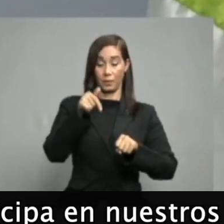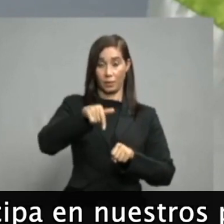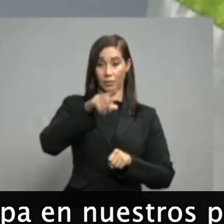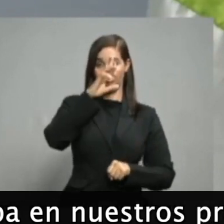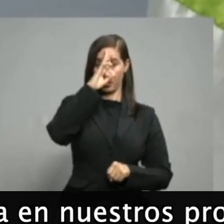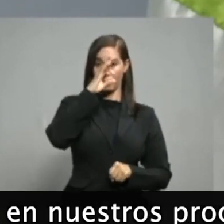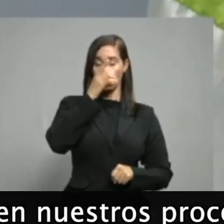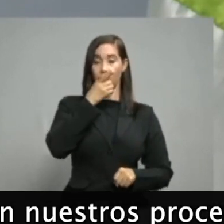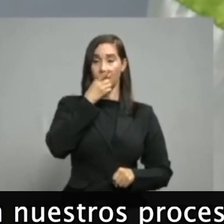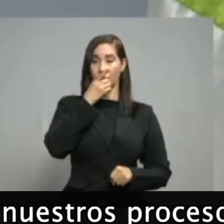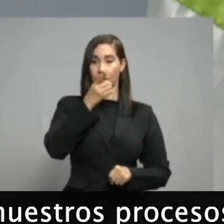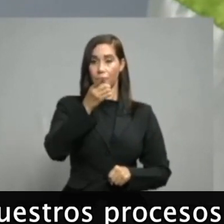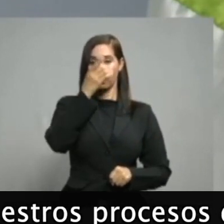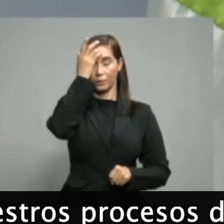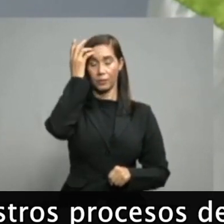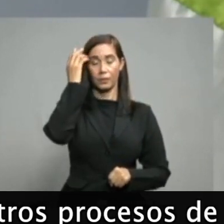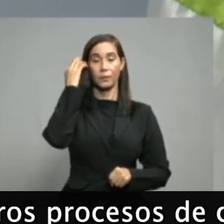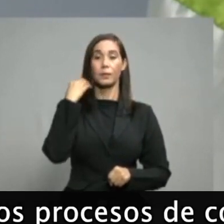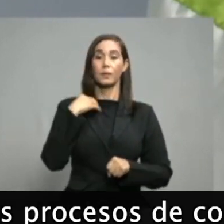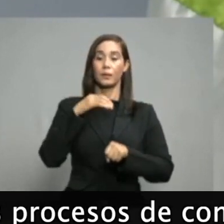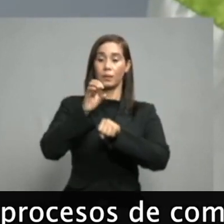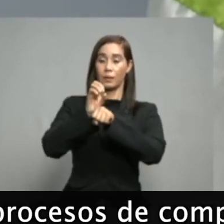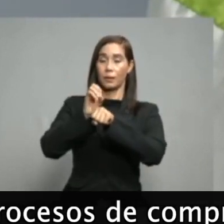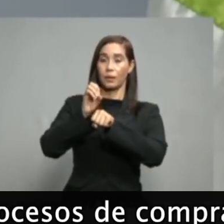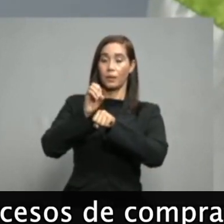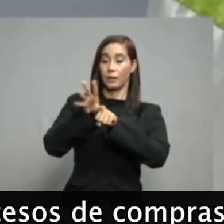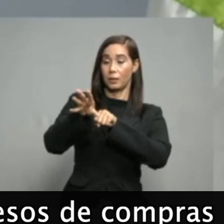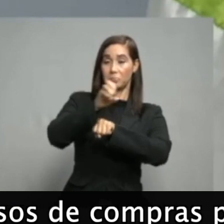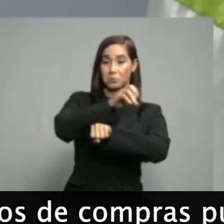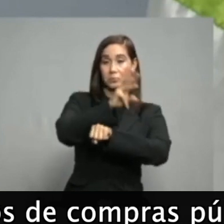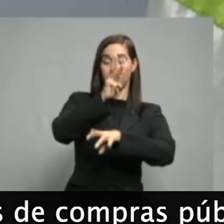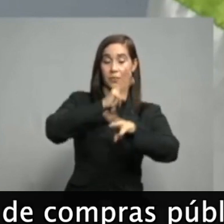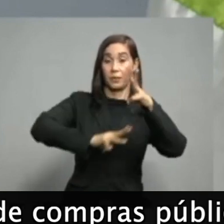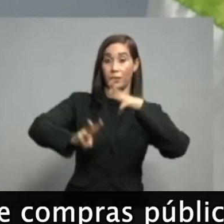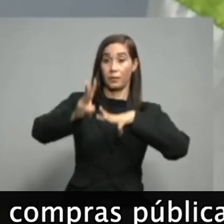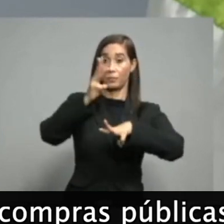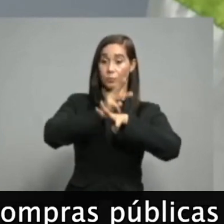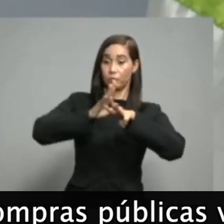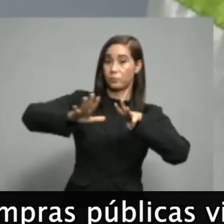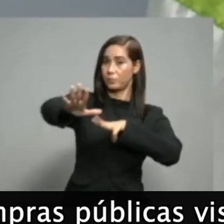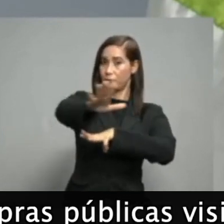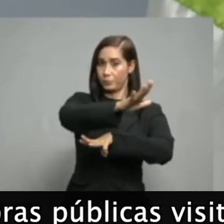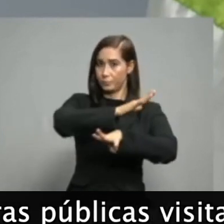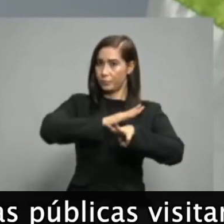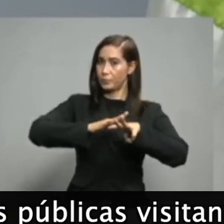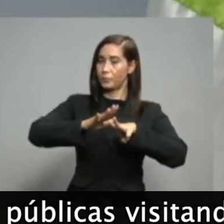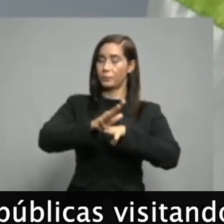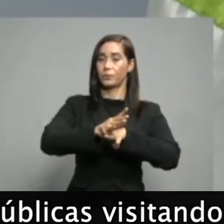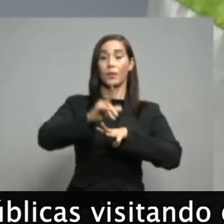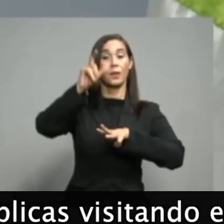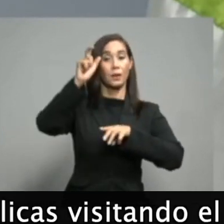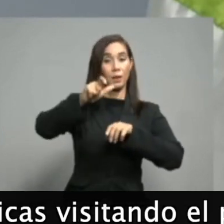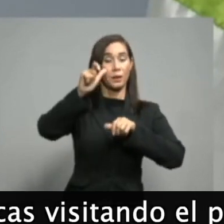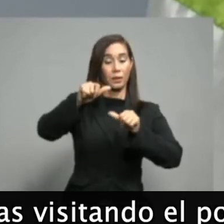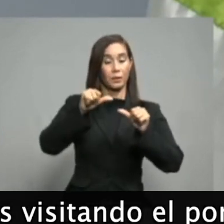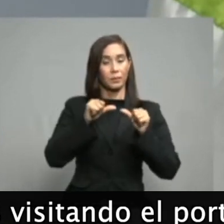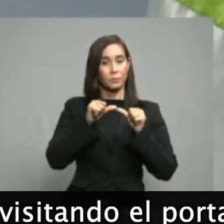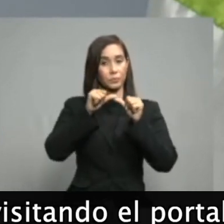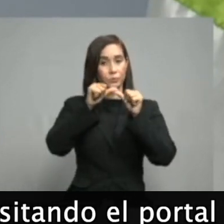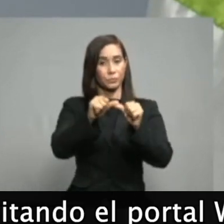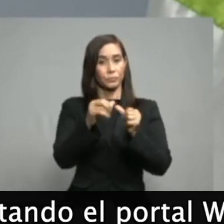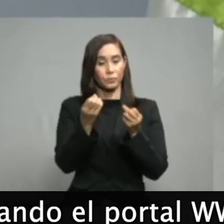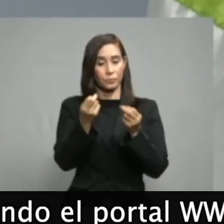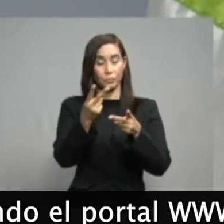República Dominicana ni la pandemia que afecta al mundo en estos momentos. Por tanto, queremos